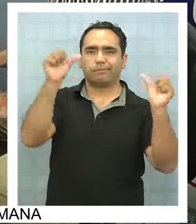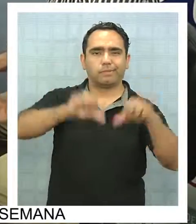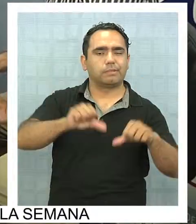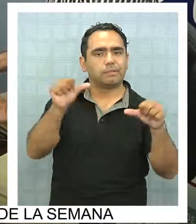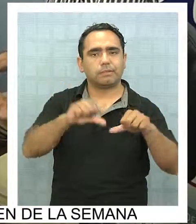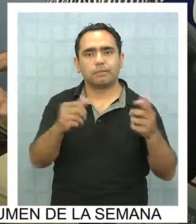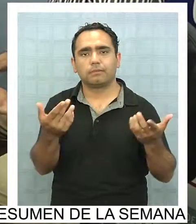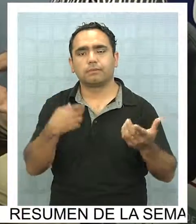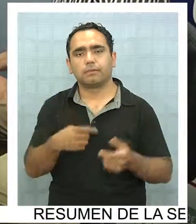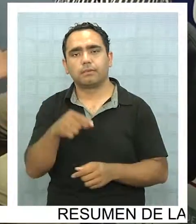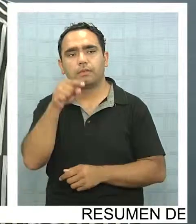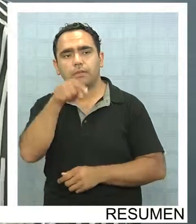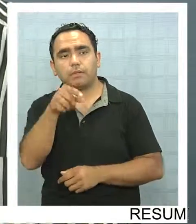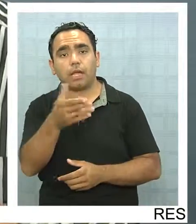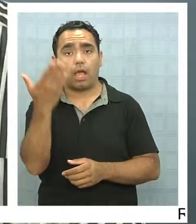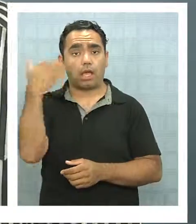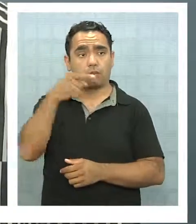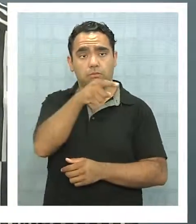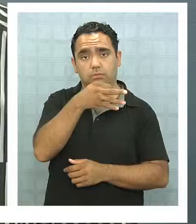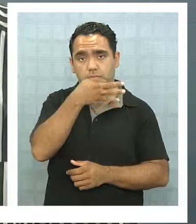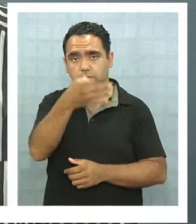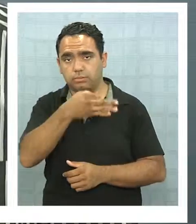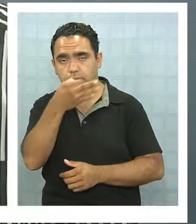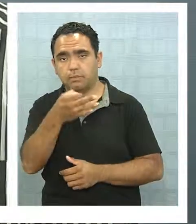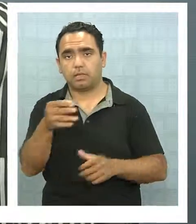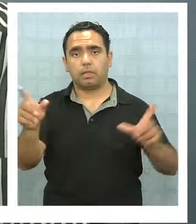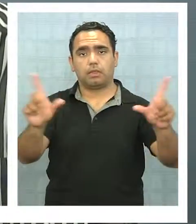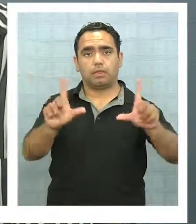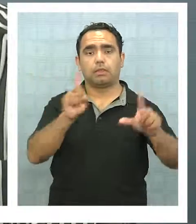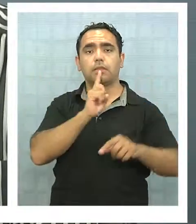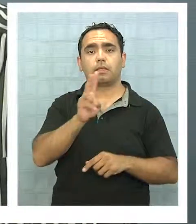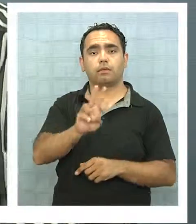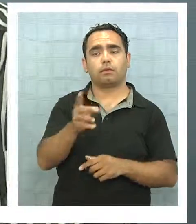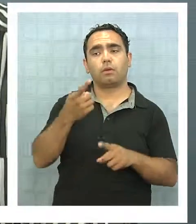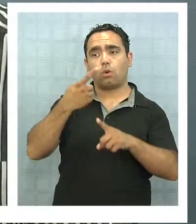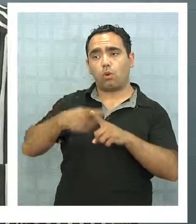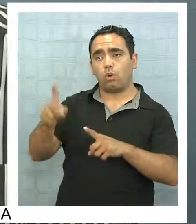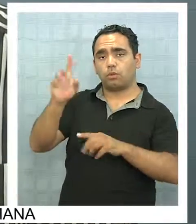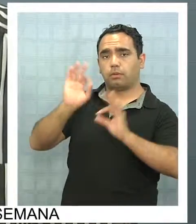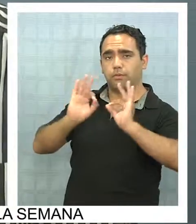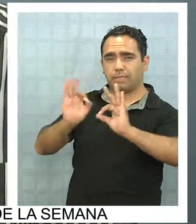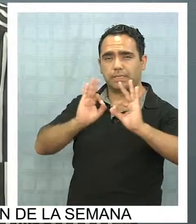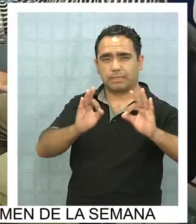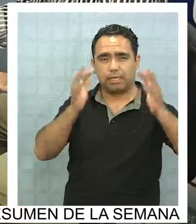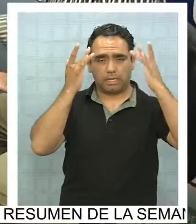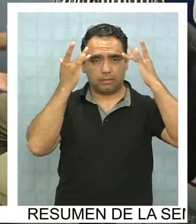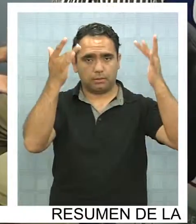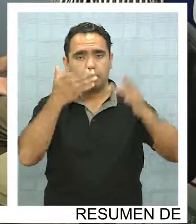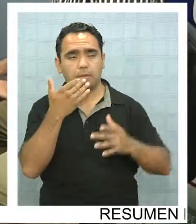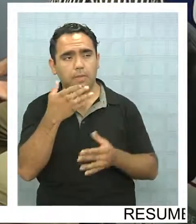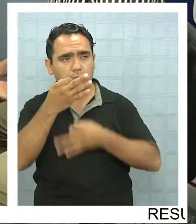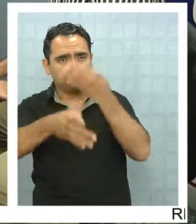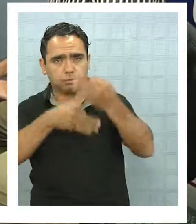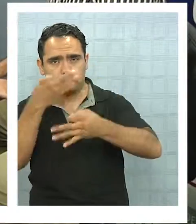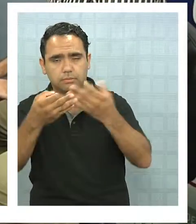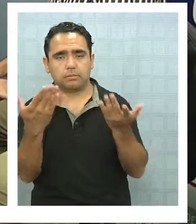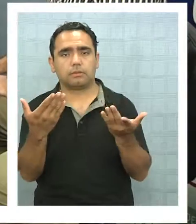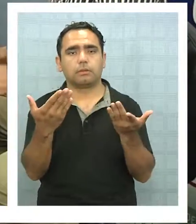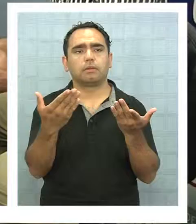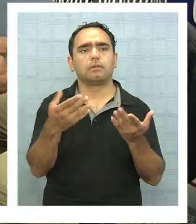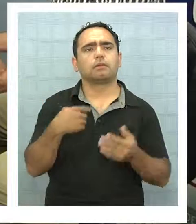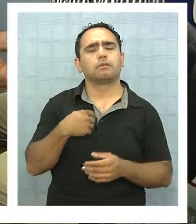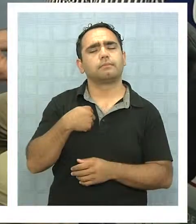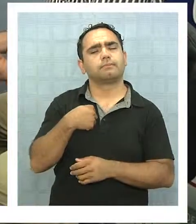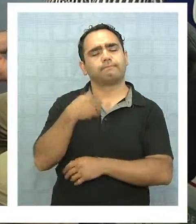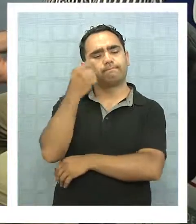le señalaba anteriormente a usted, digamos, exponiendo muchos programas de televisión, hemos visto a otros especialistas también señalar la Fundación Sol, en fin.